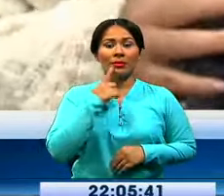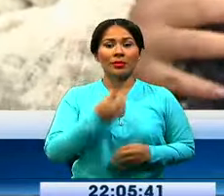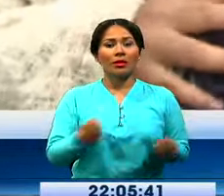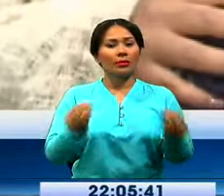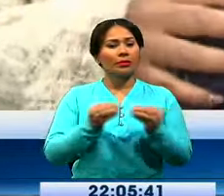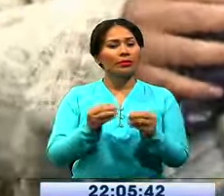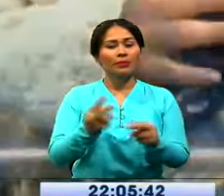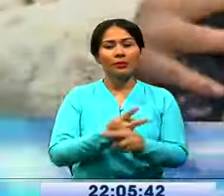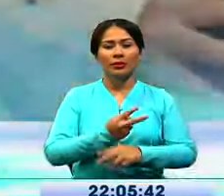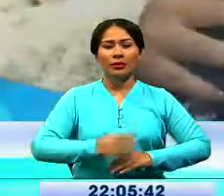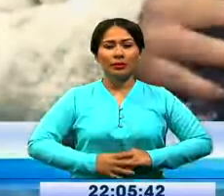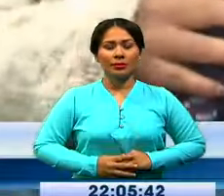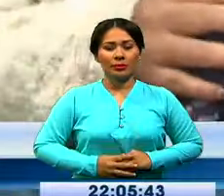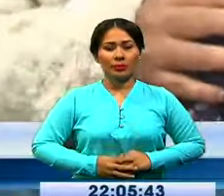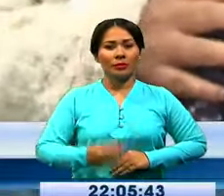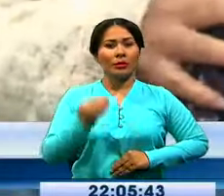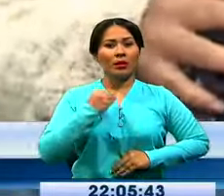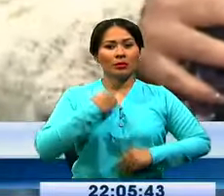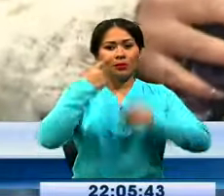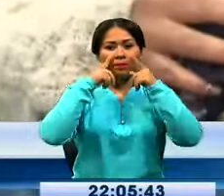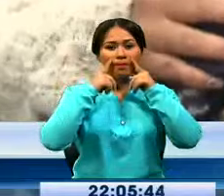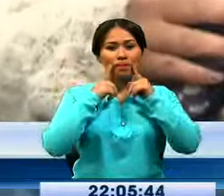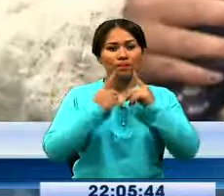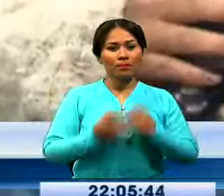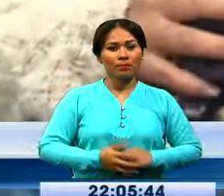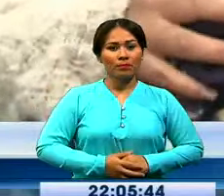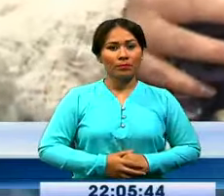matado perro ni nada.